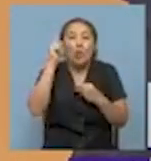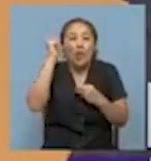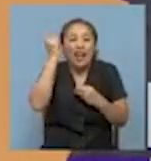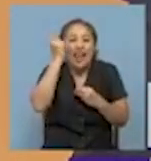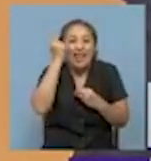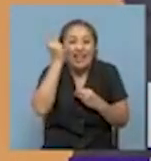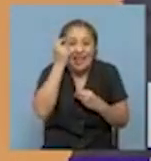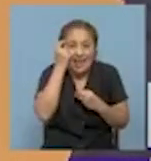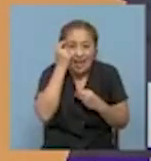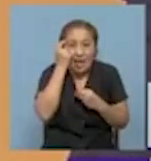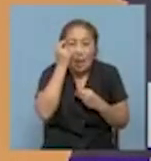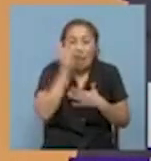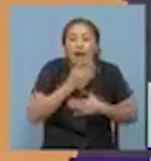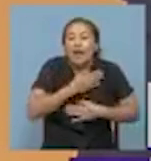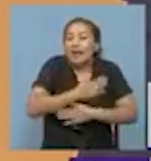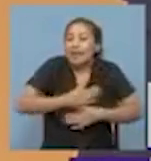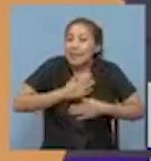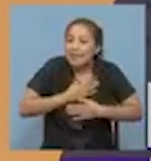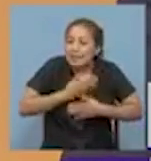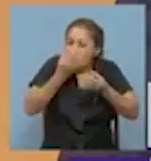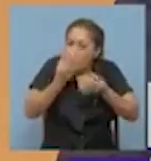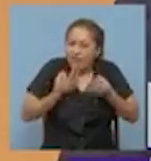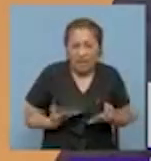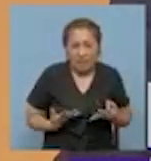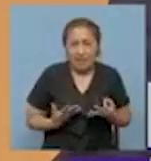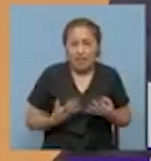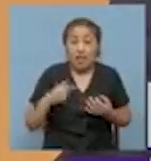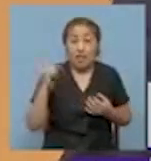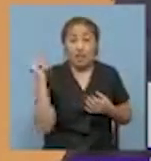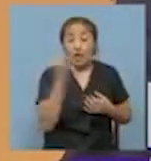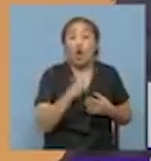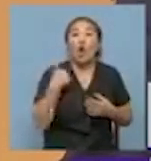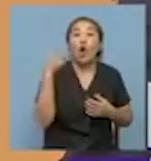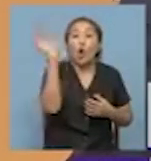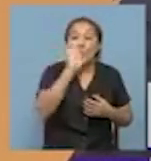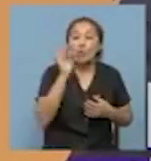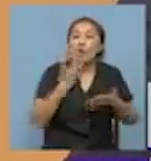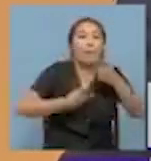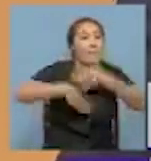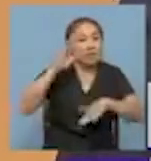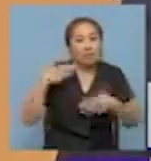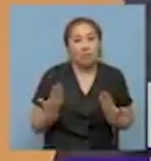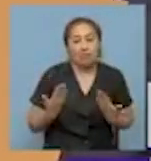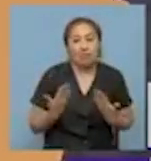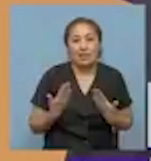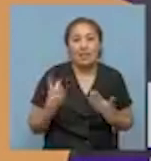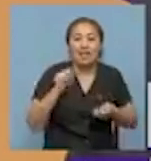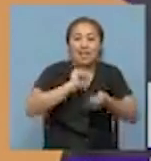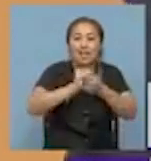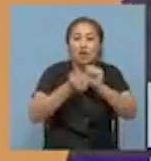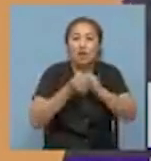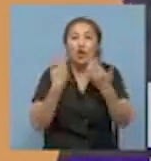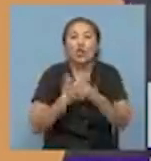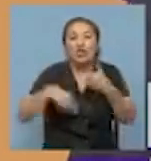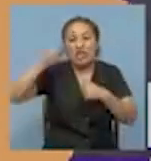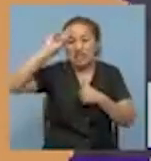por el placer y por el pasarla bien y creemos que la educación sexual tiene que ser mucho más que eso tiene que ser la sexualidad según los